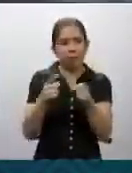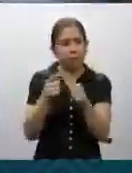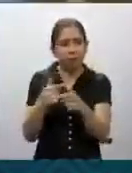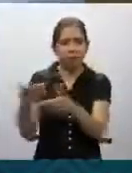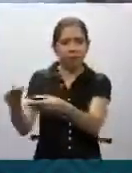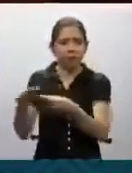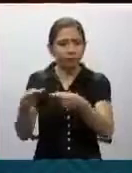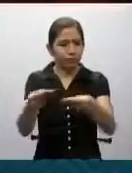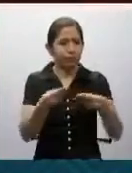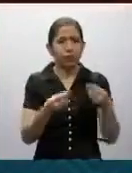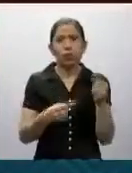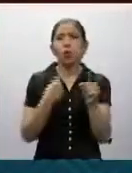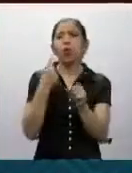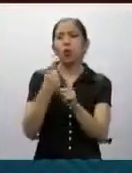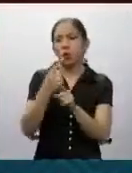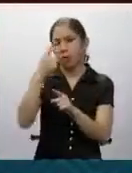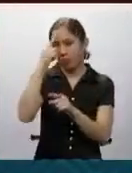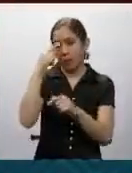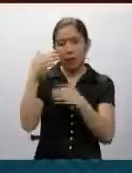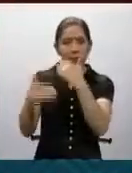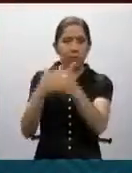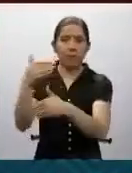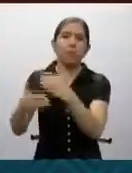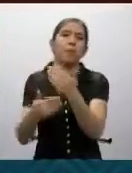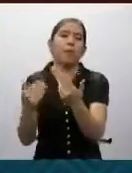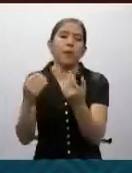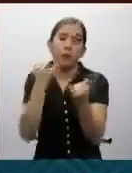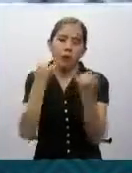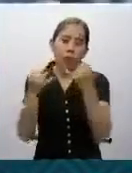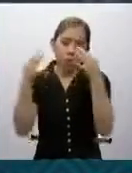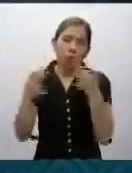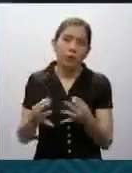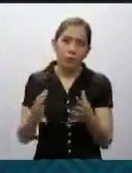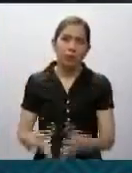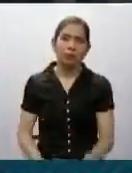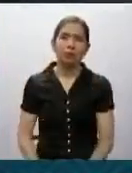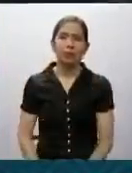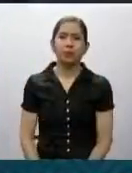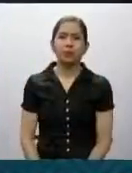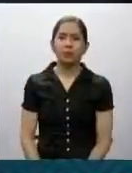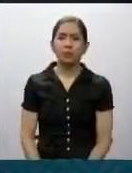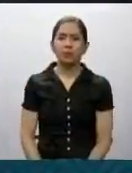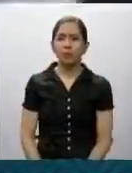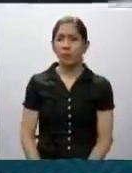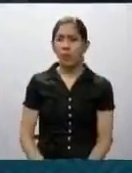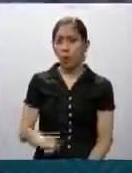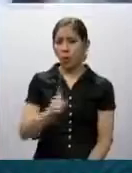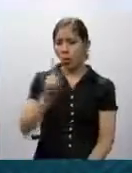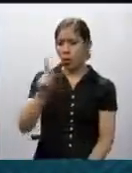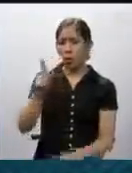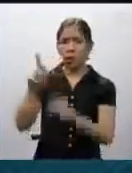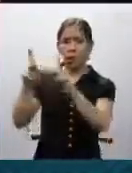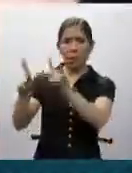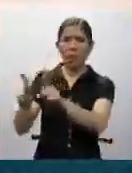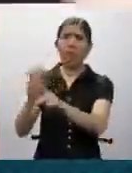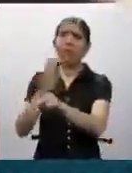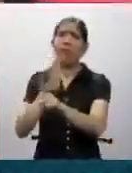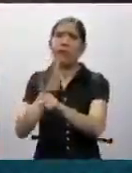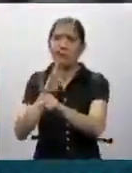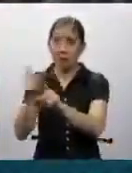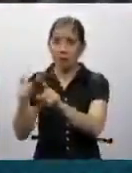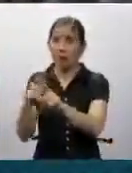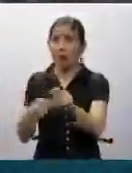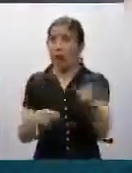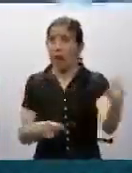emitiendo requerimientos para obtener dicha información de manera legal. Sí, una de los familiares refiere que es una mujer quien le